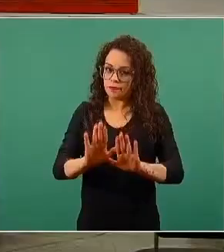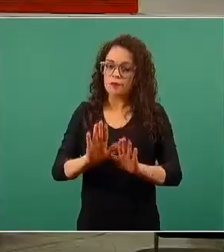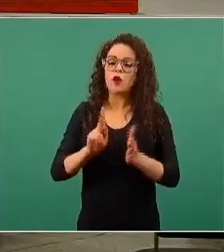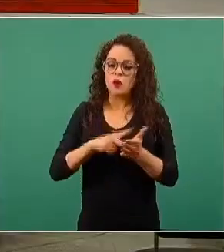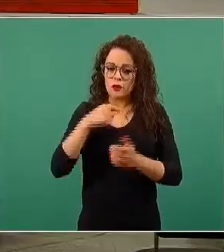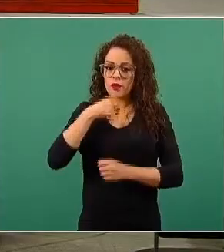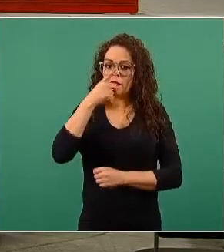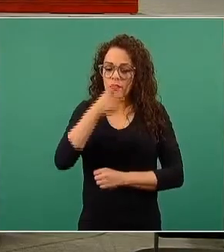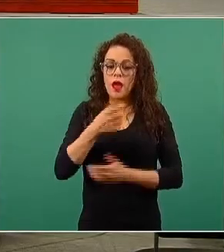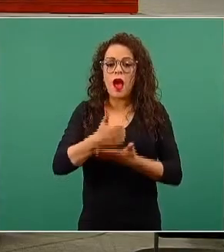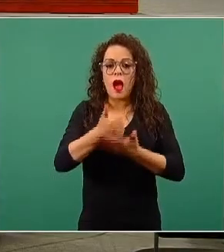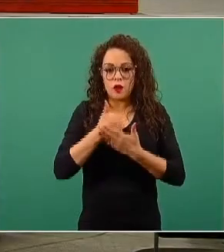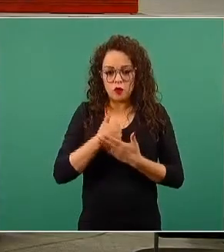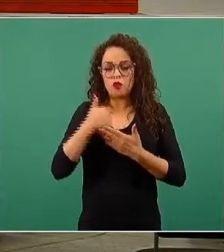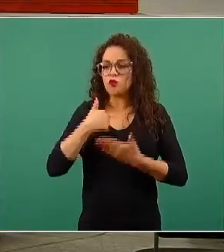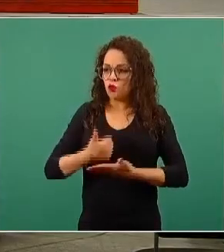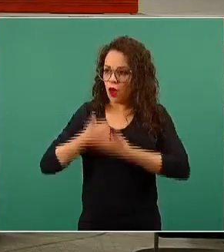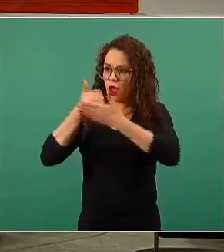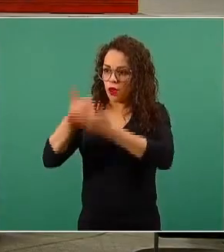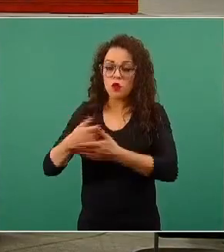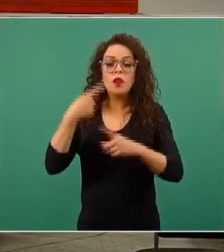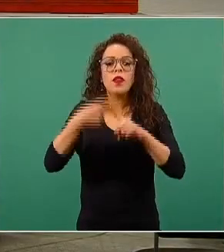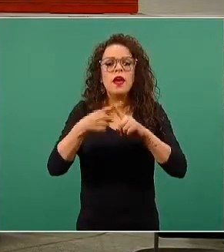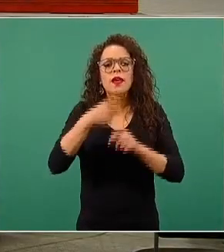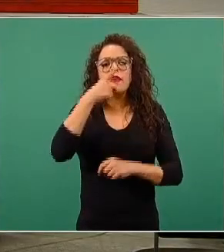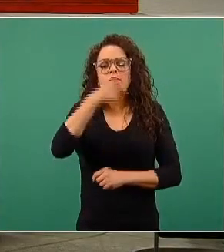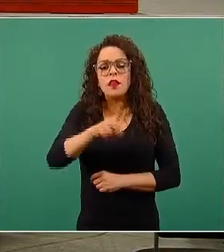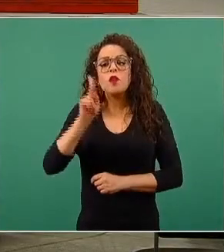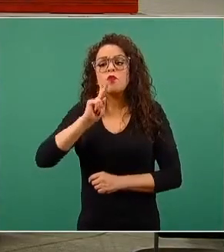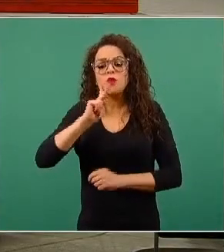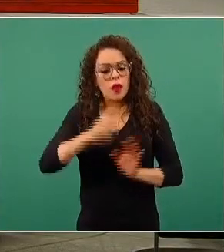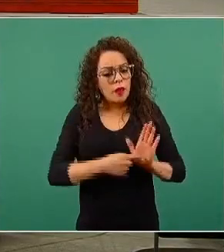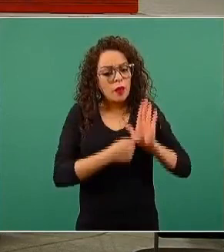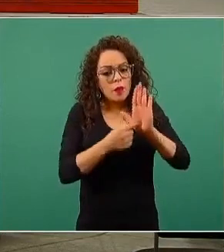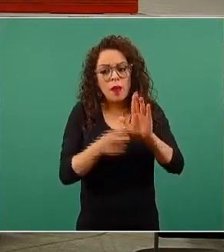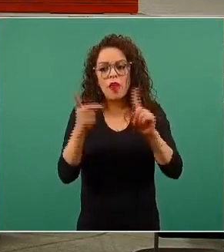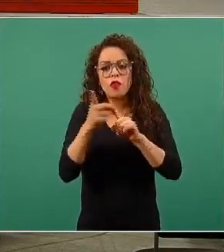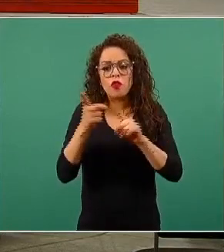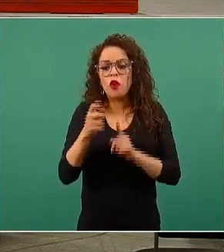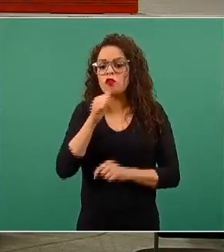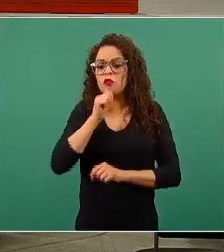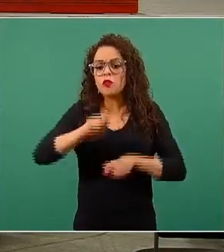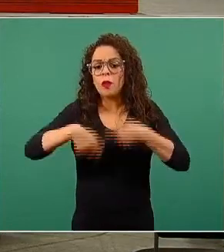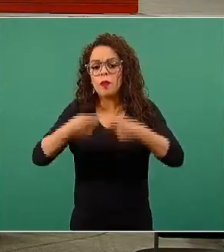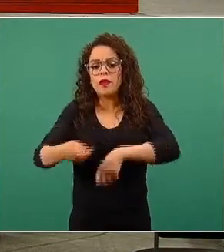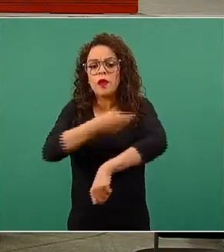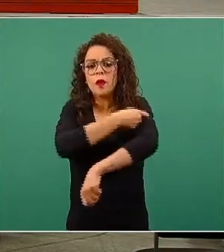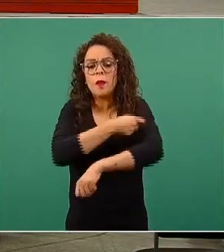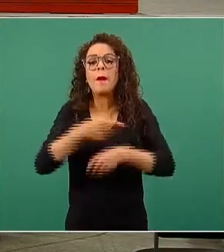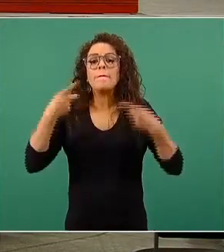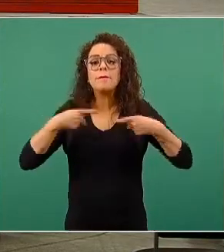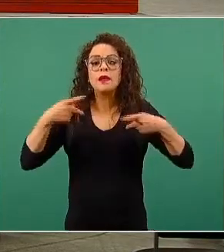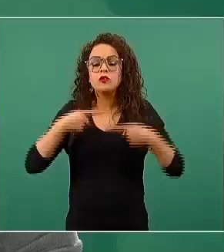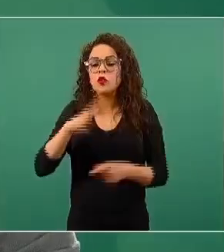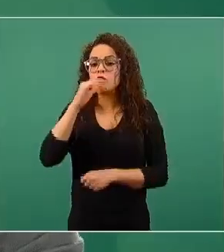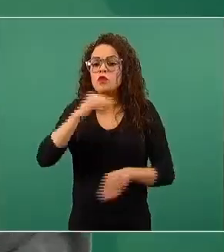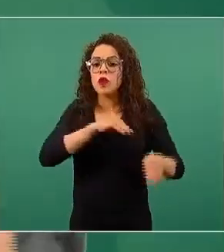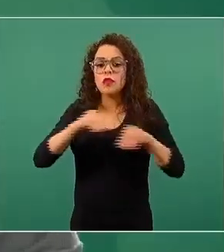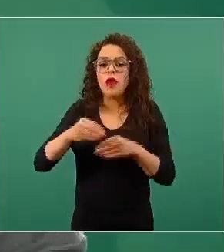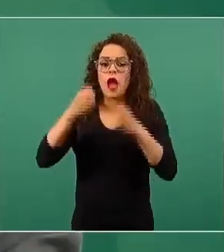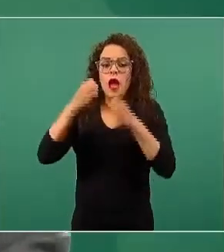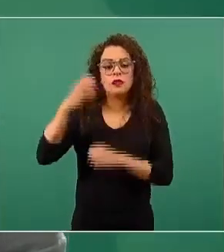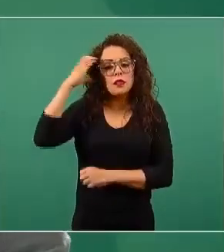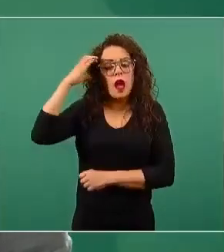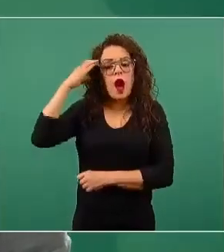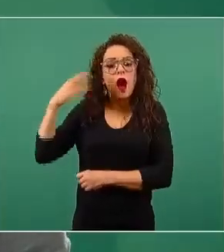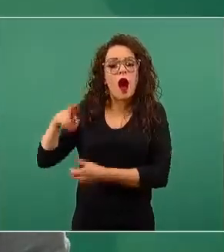Tráiganos evidencia. ¿Quién se lo dijo? ¿Dónde está la prueba de que no se ha vacunado a personas en estado de postración? Cuando